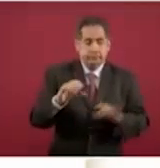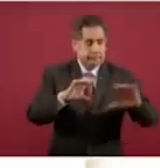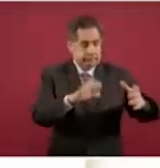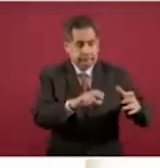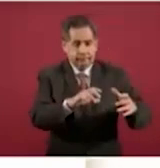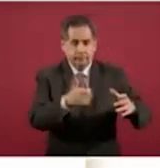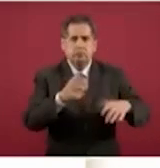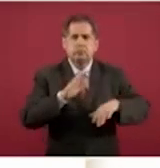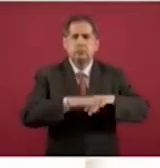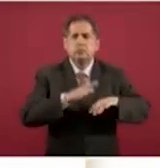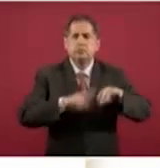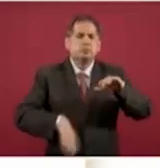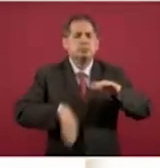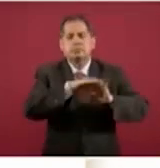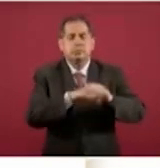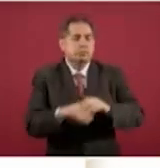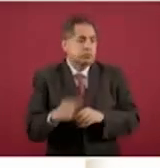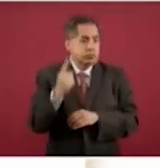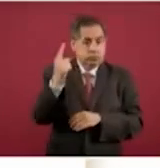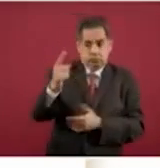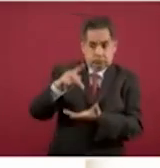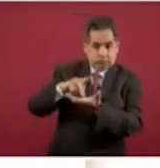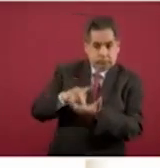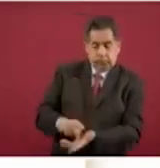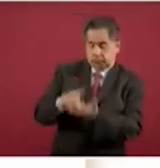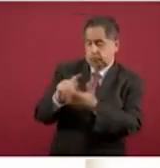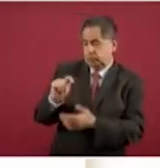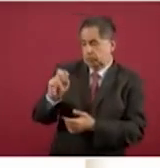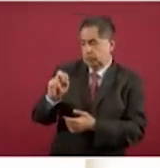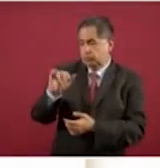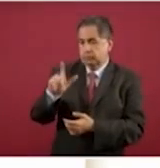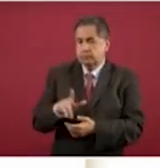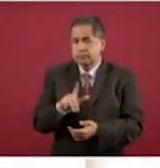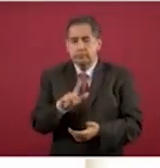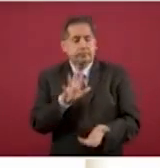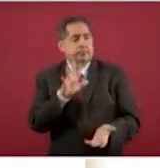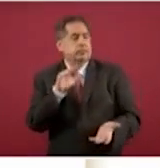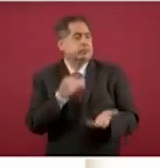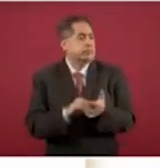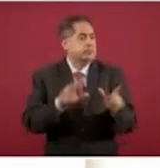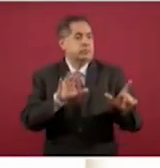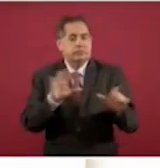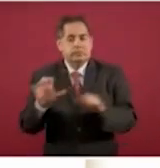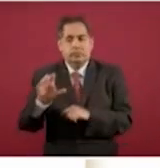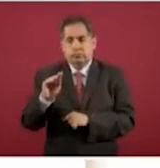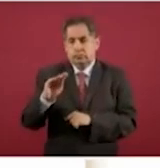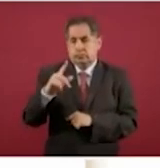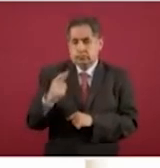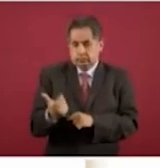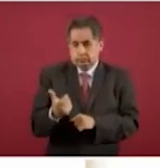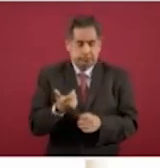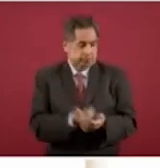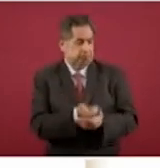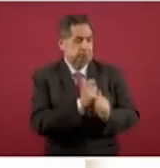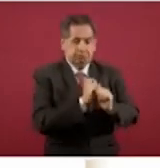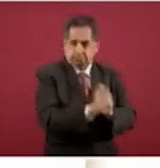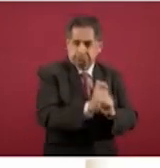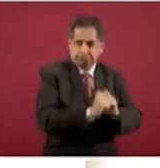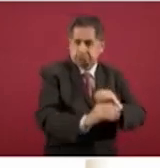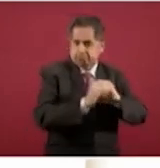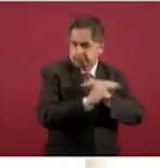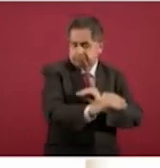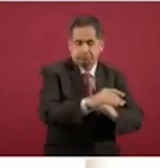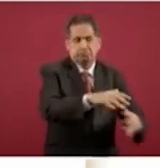que recibe un precio de garantía de 5 mil 790 pesos por